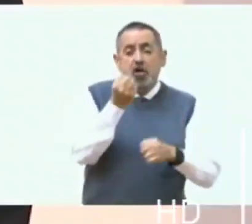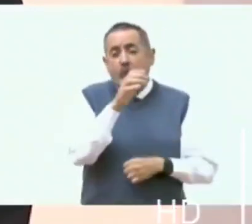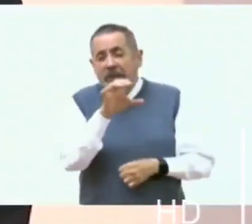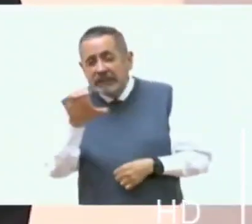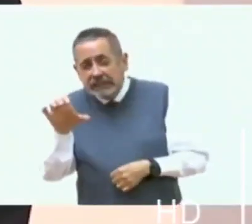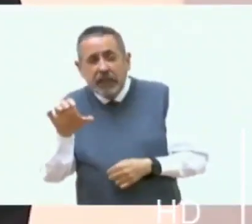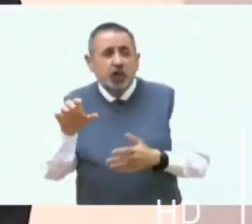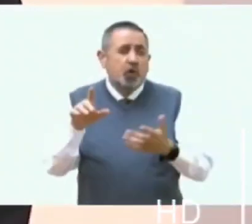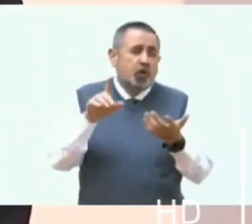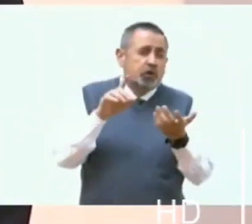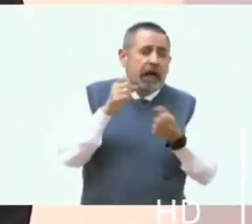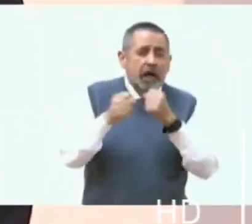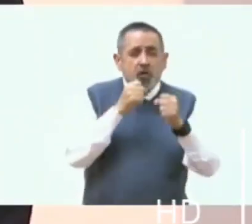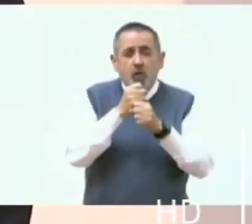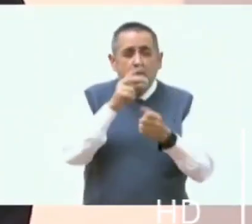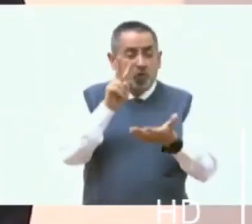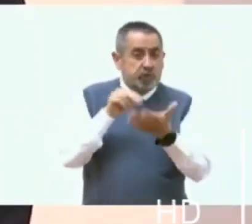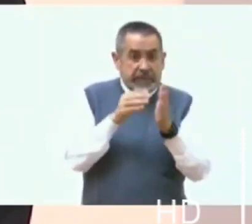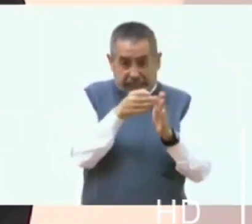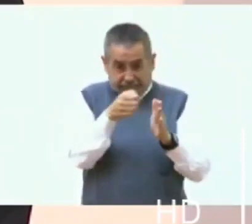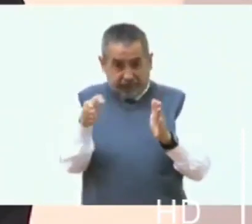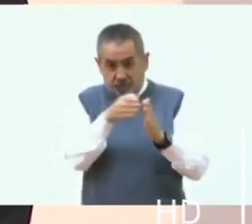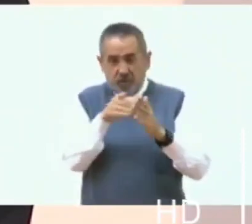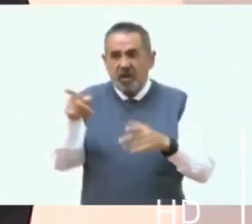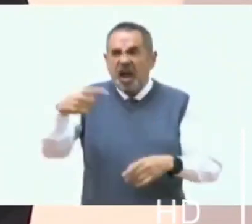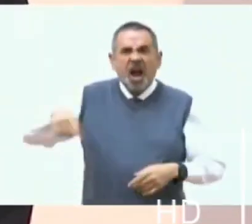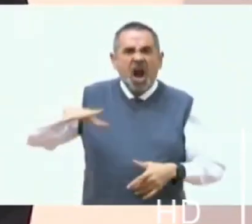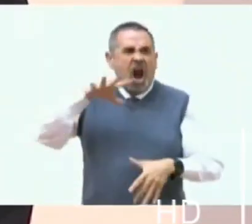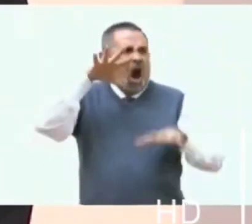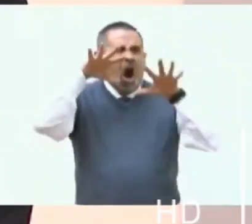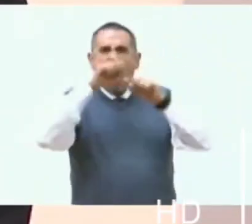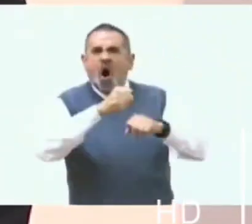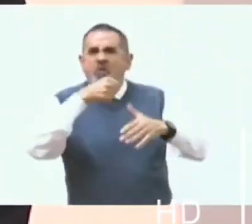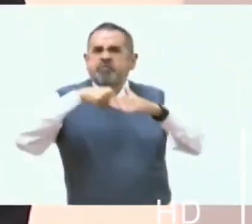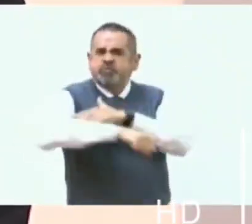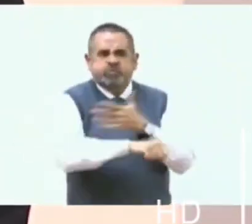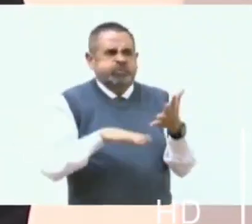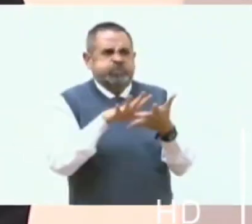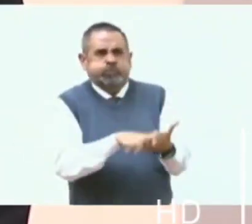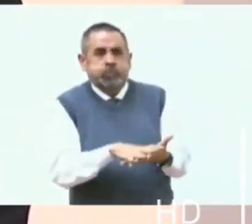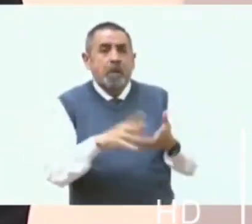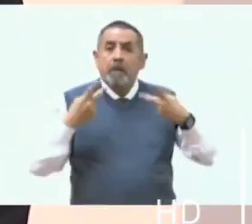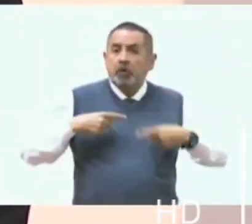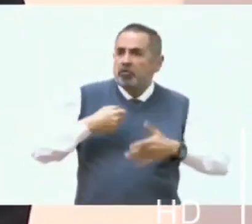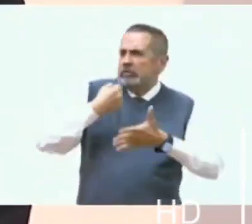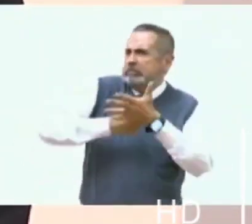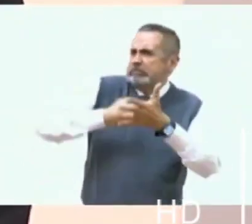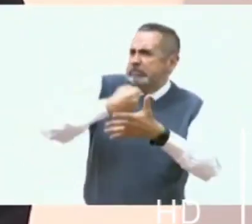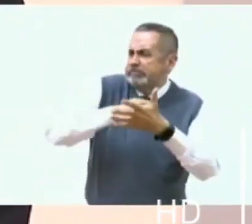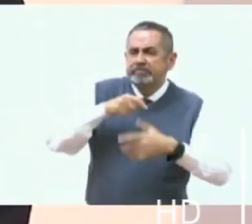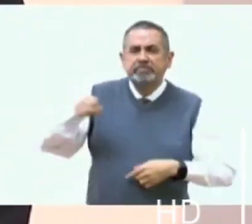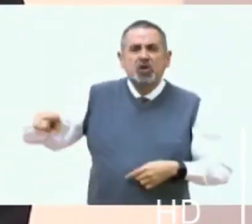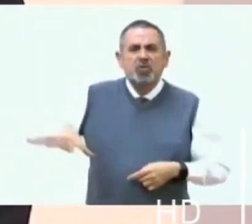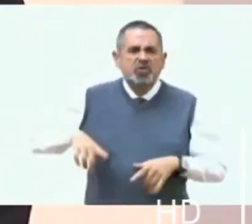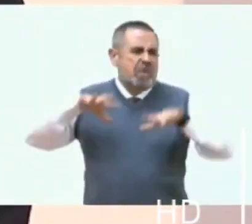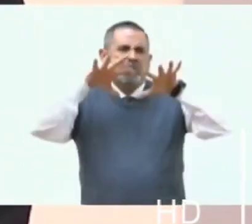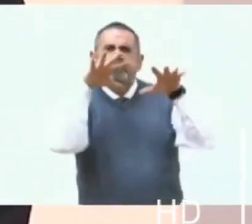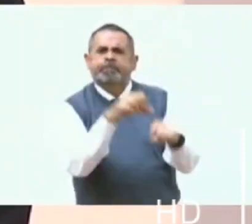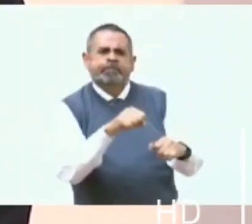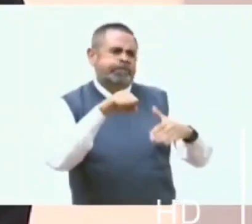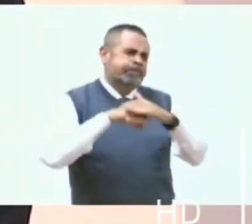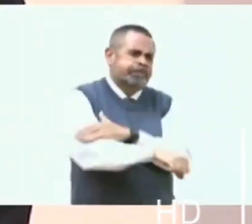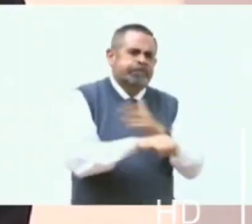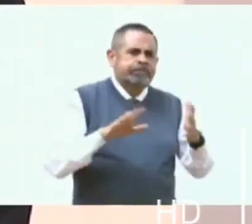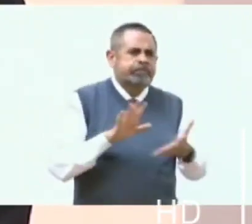del siglo XXI reprimió ferozmente las luchas del pueblo, permitió acumular